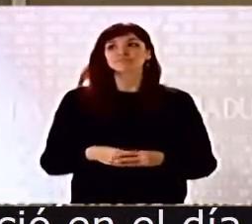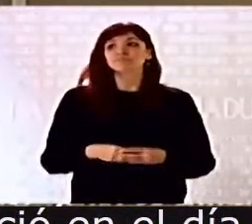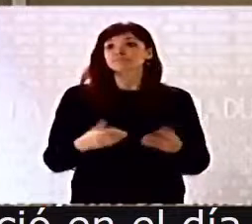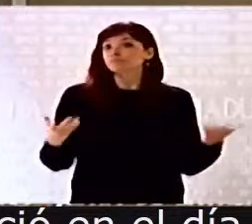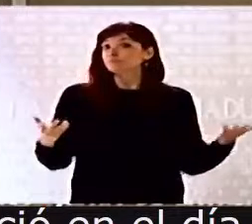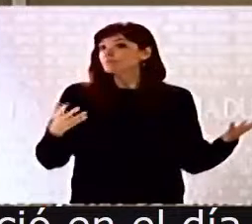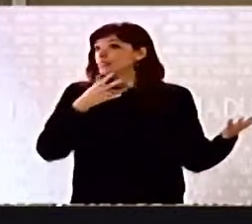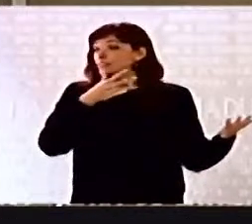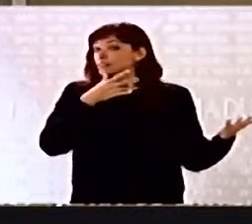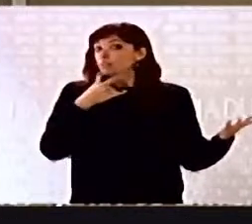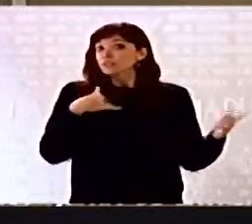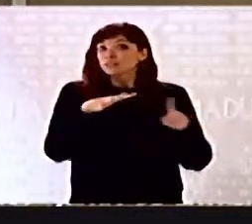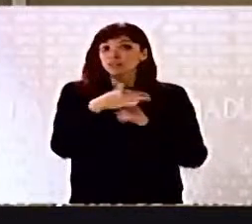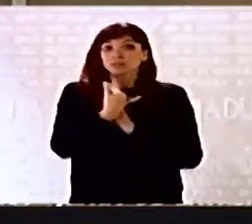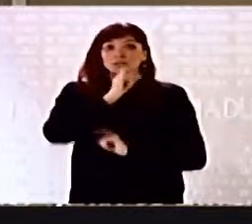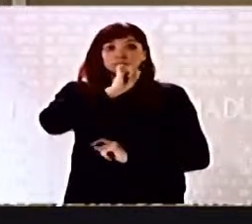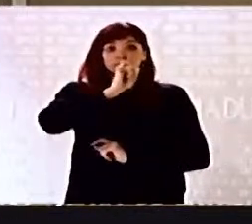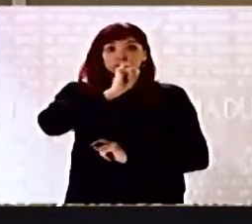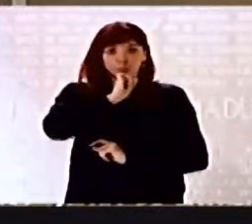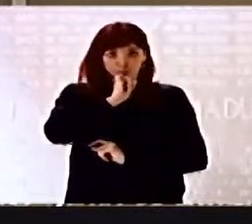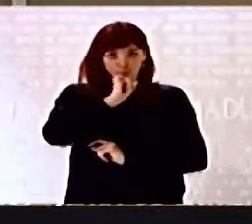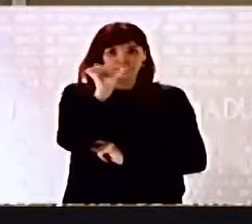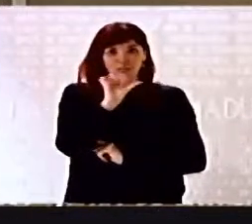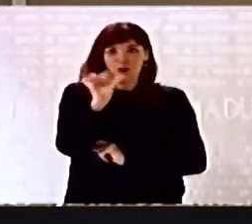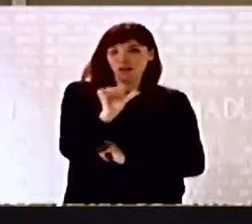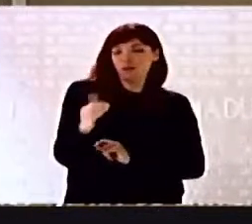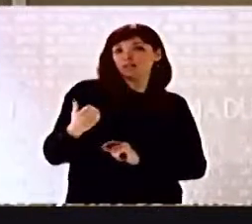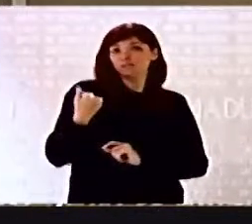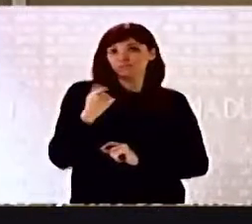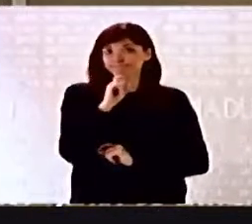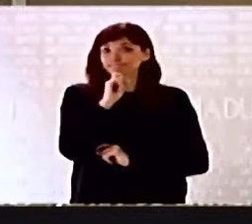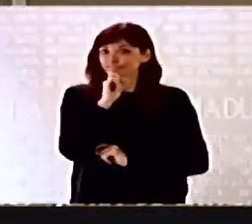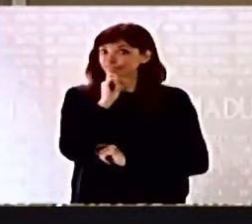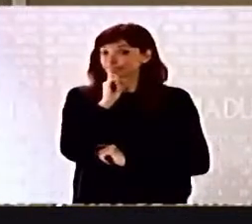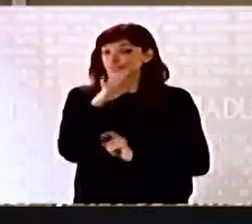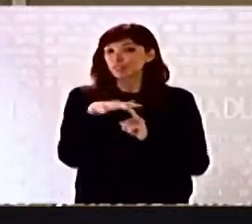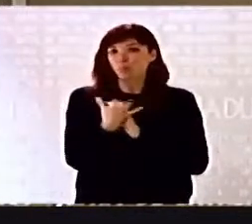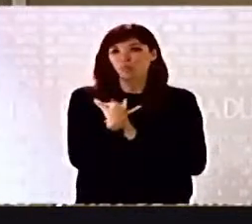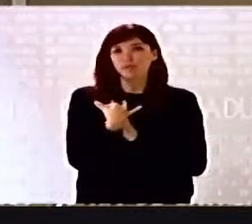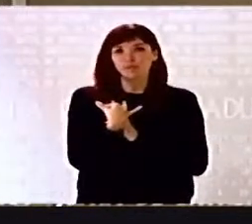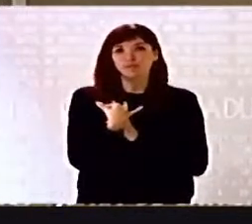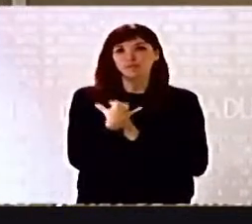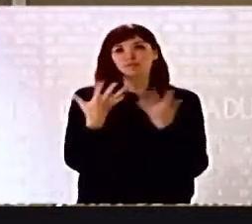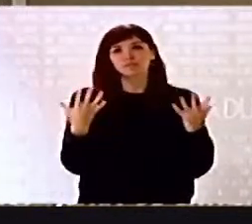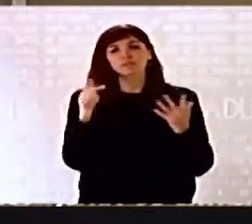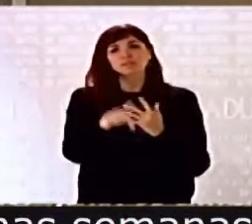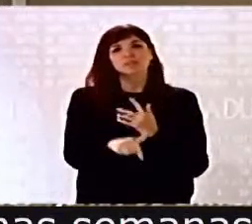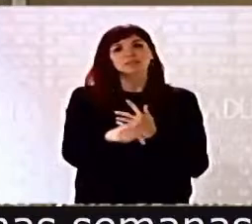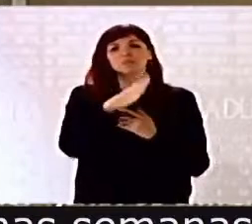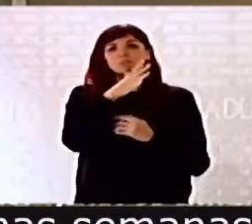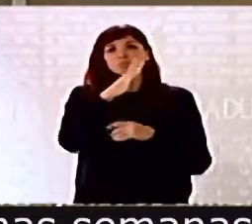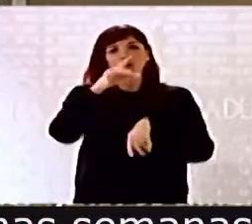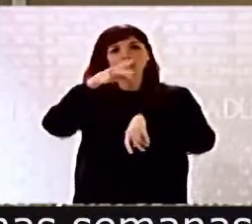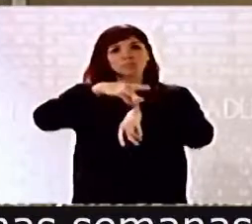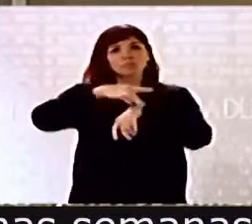Vivimos una situación complicada en las últimas semanas, una situación de incremento de incidencia